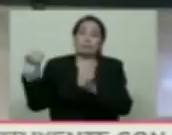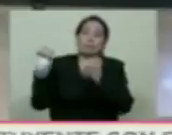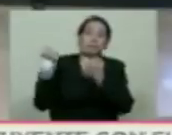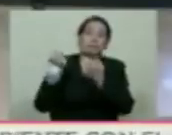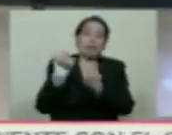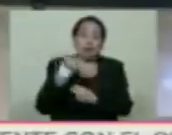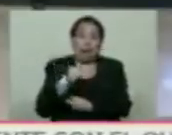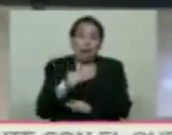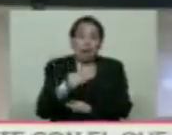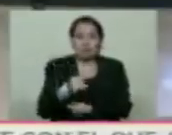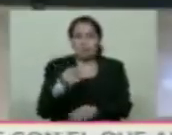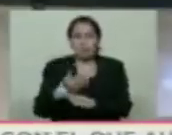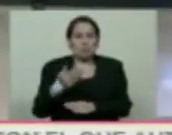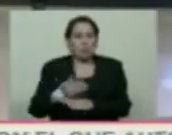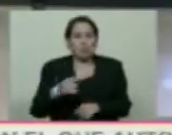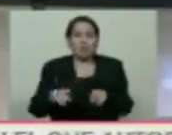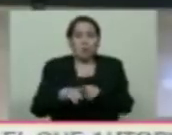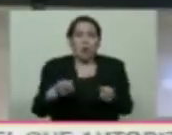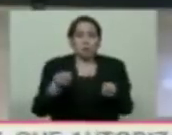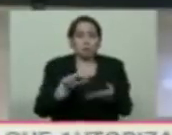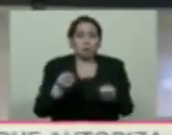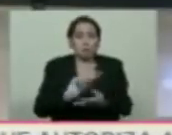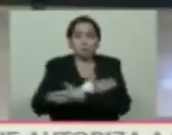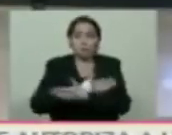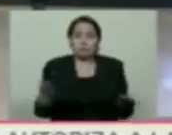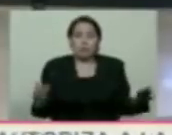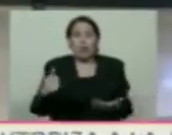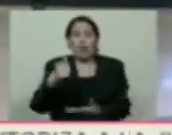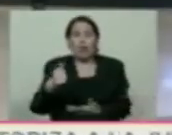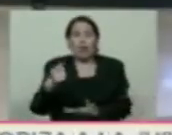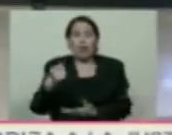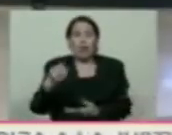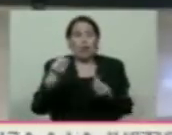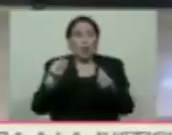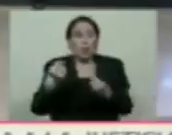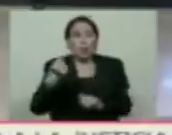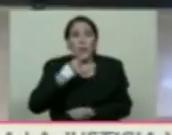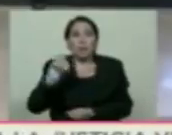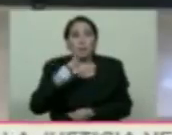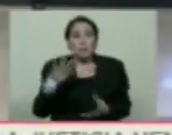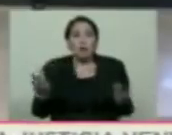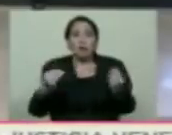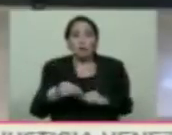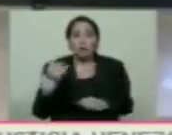está garantizado el suministro de medicamentos al sistema público de salud mediante la planificación establecida con China y Rusia.